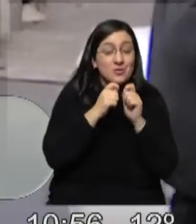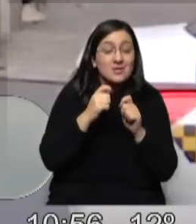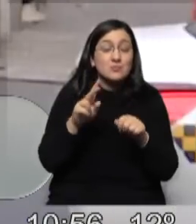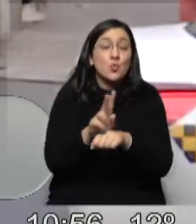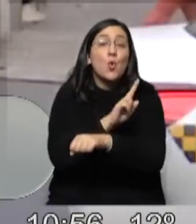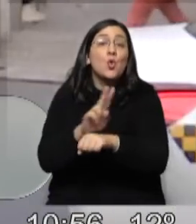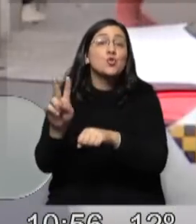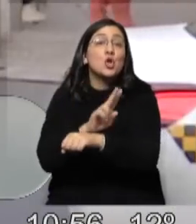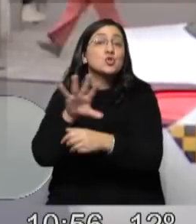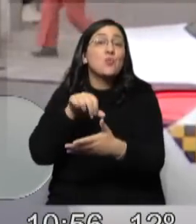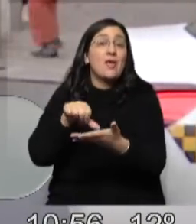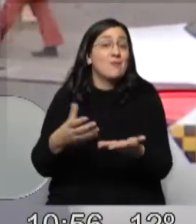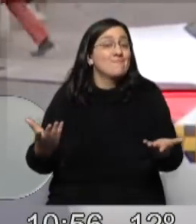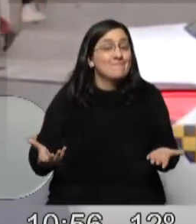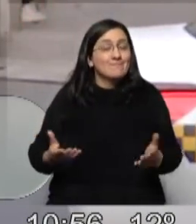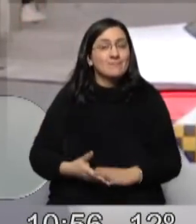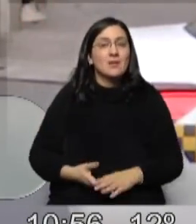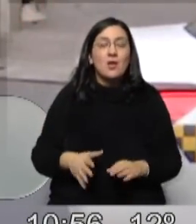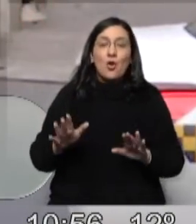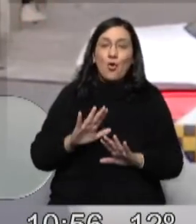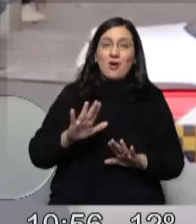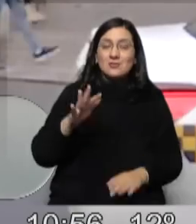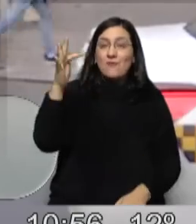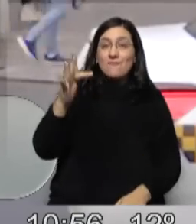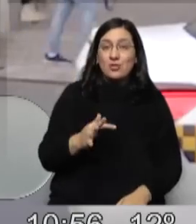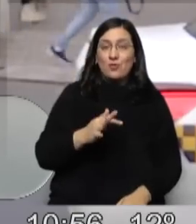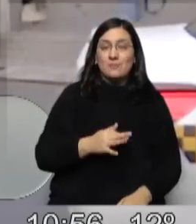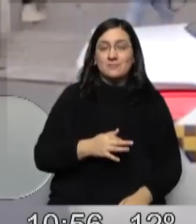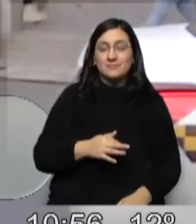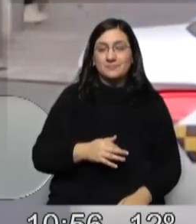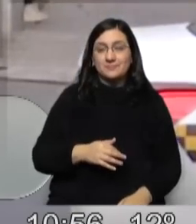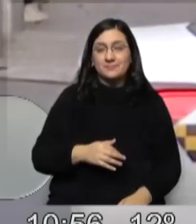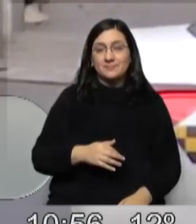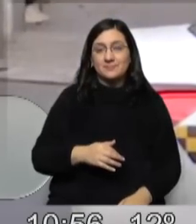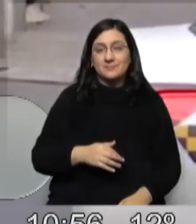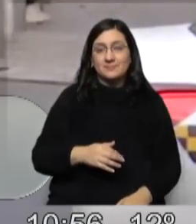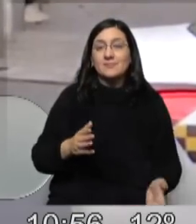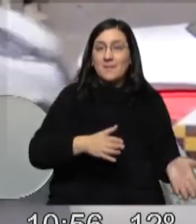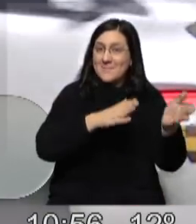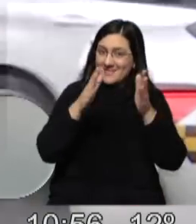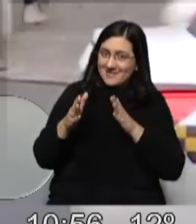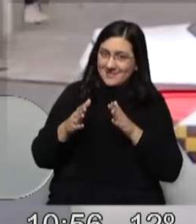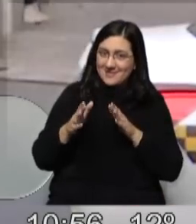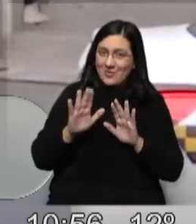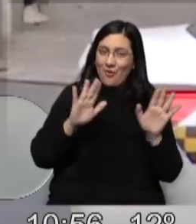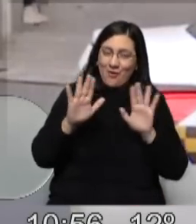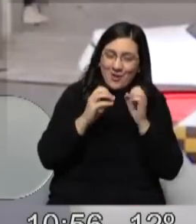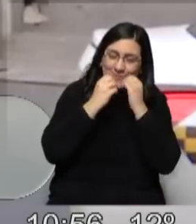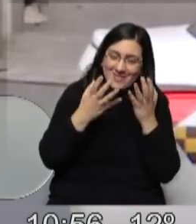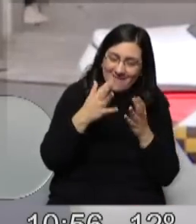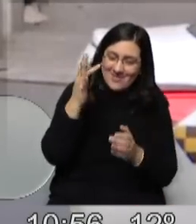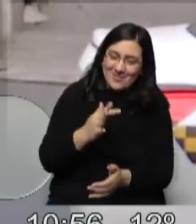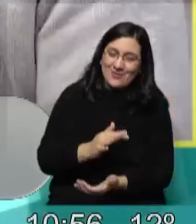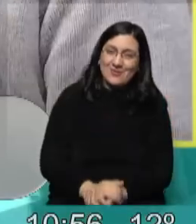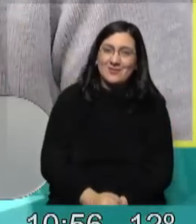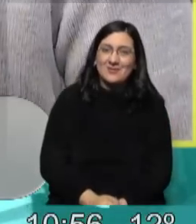contralor ciudadano. ¿Qué tal? Fito te habla de este lado. Más allá de que... ¿Cómo andás, Fito, querido?